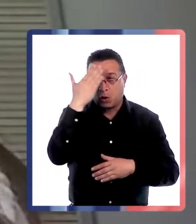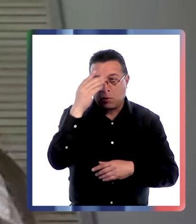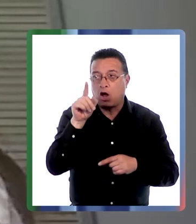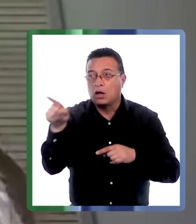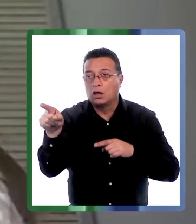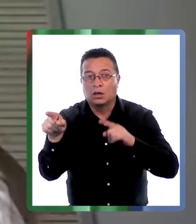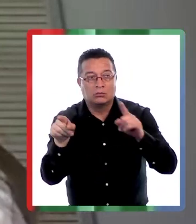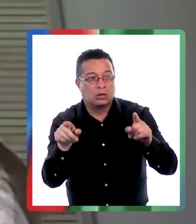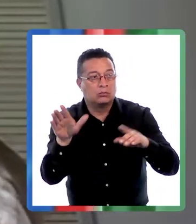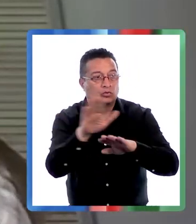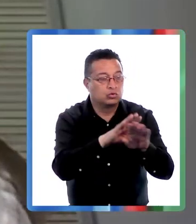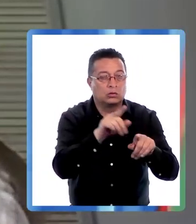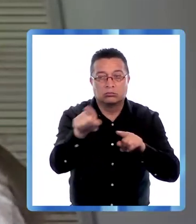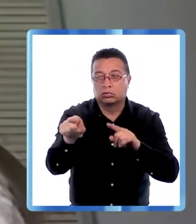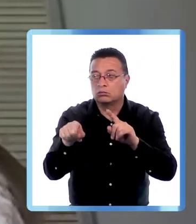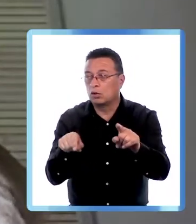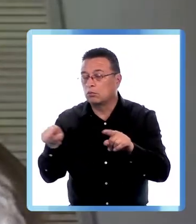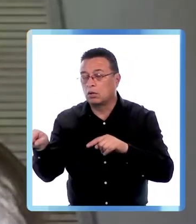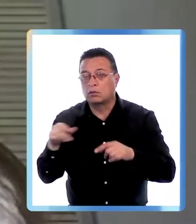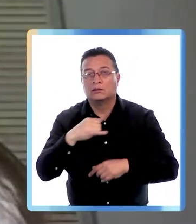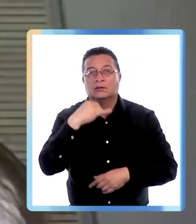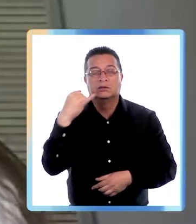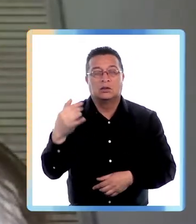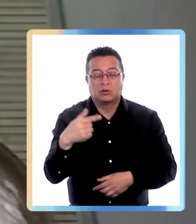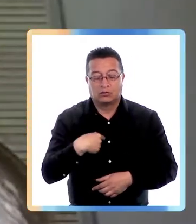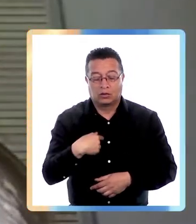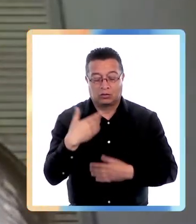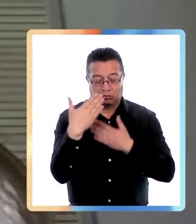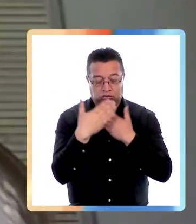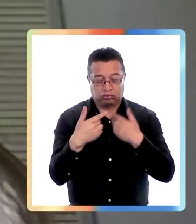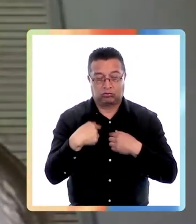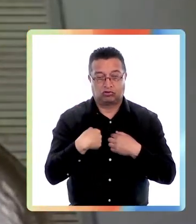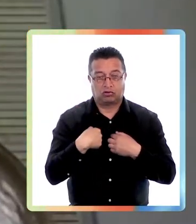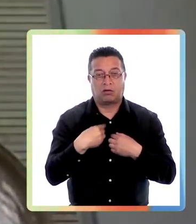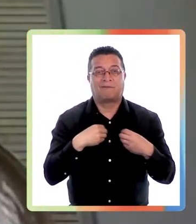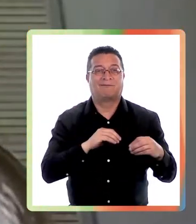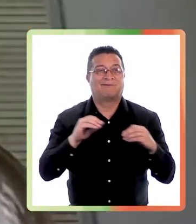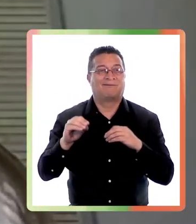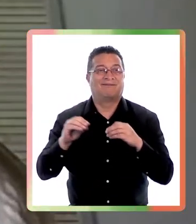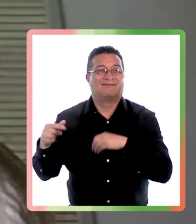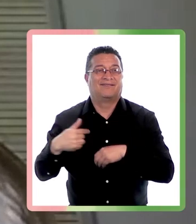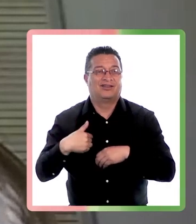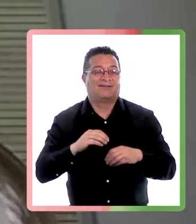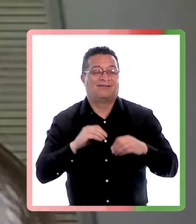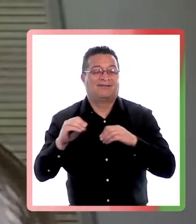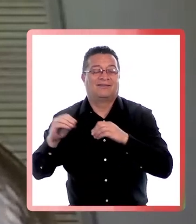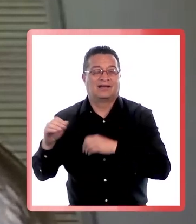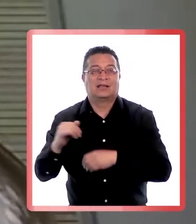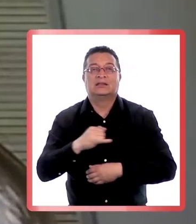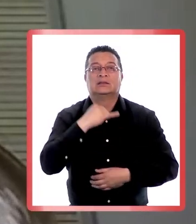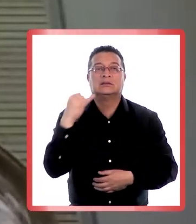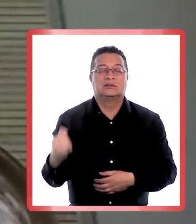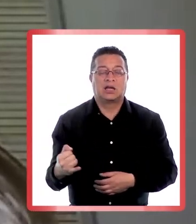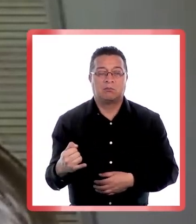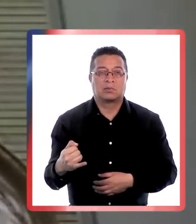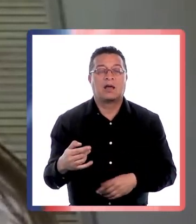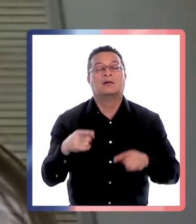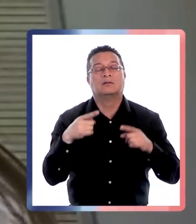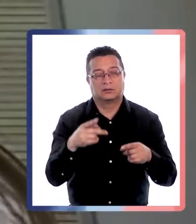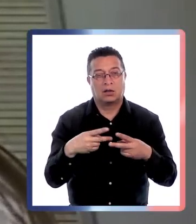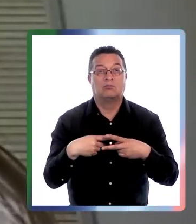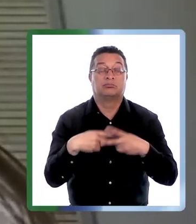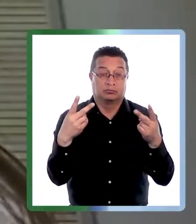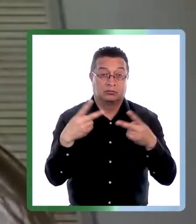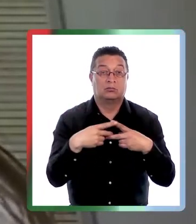preocupadas de alguien más y tendemos harto a la autopostergación. El hecho de